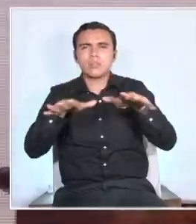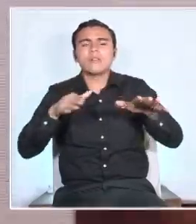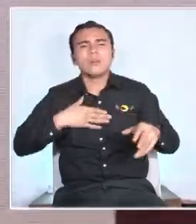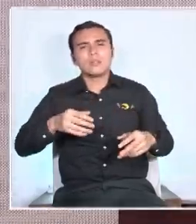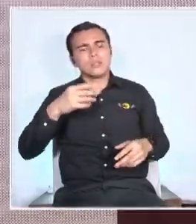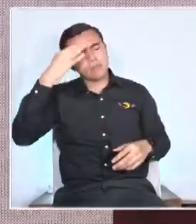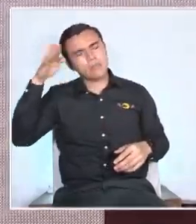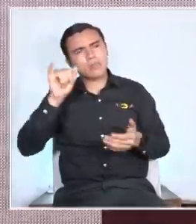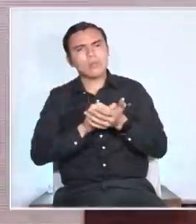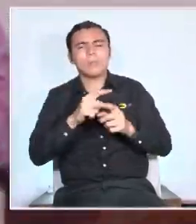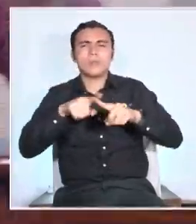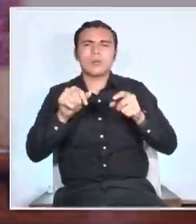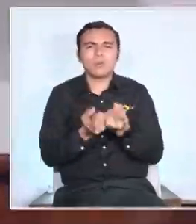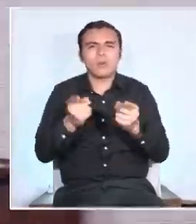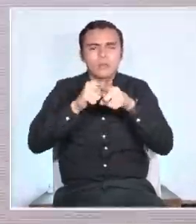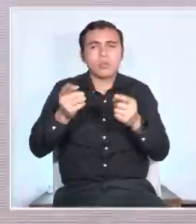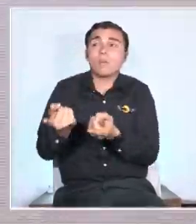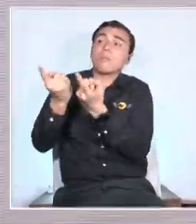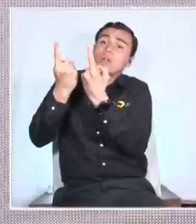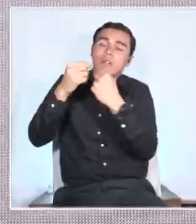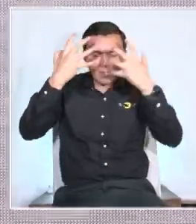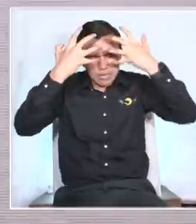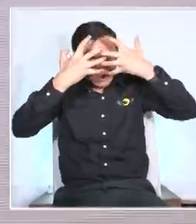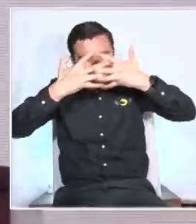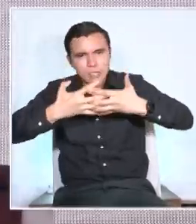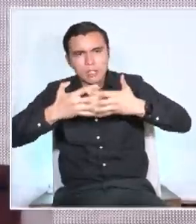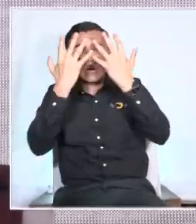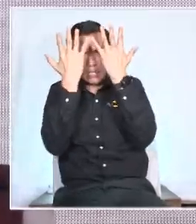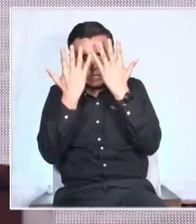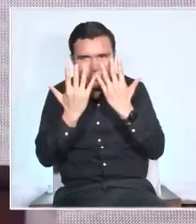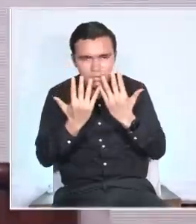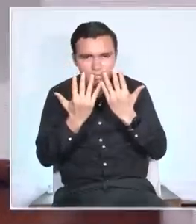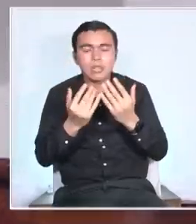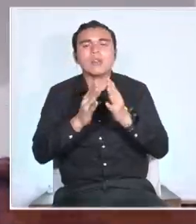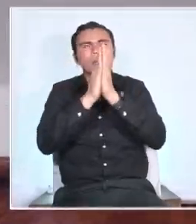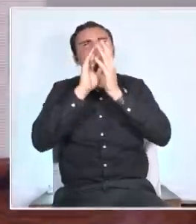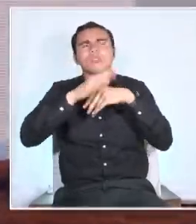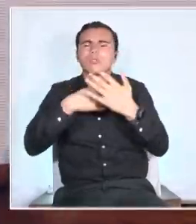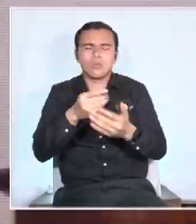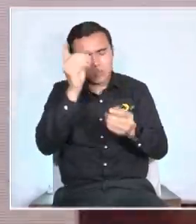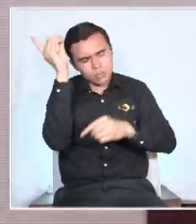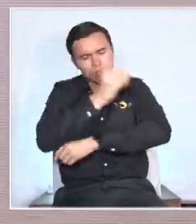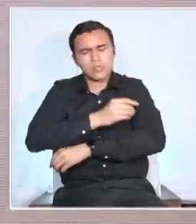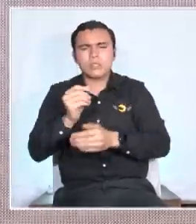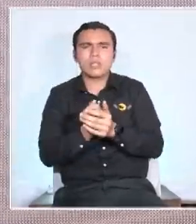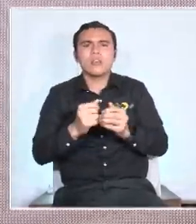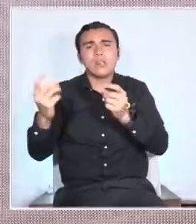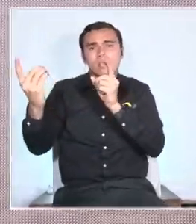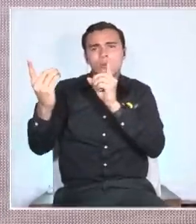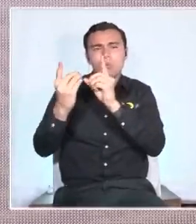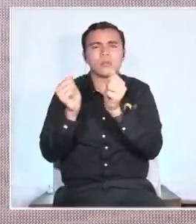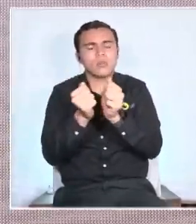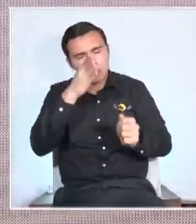me olvidó. Pero cuando me volví a la cárcel, ahí oraba todos los días, ahí volví a tener un encuentro con Dios, ahí